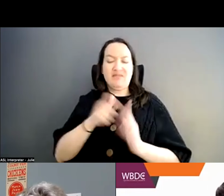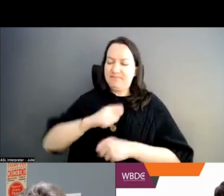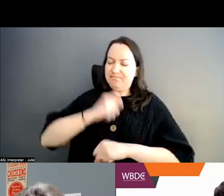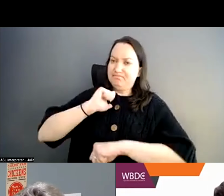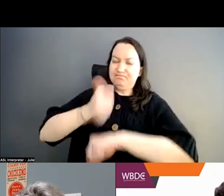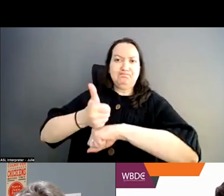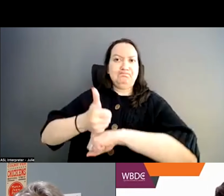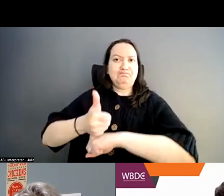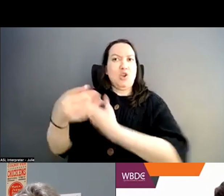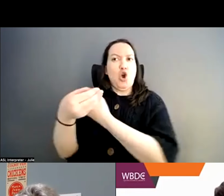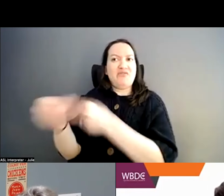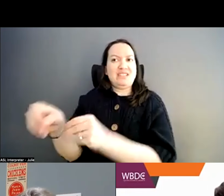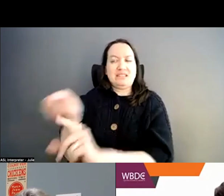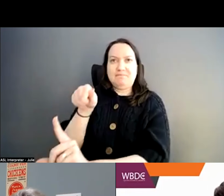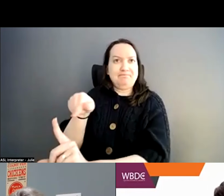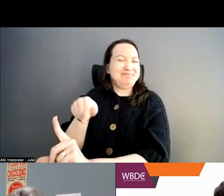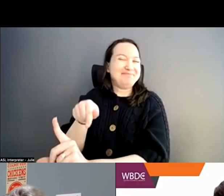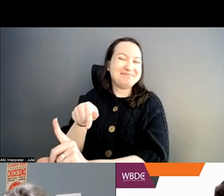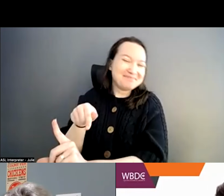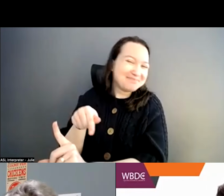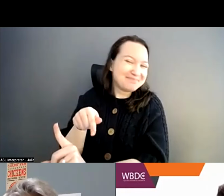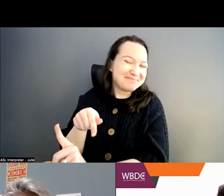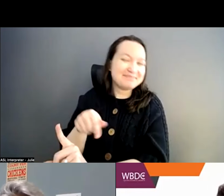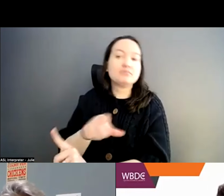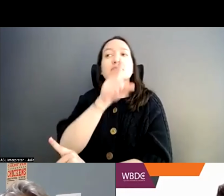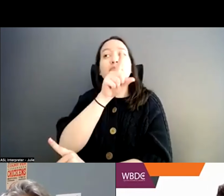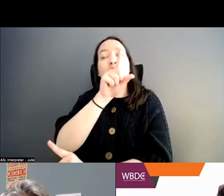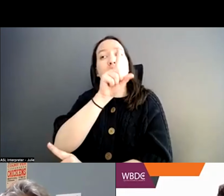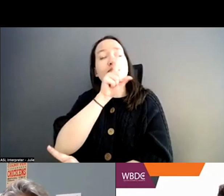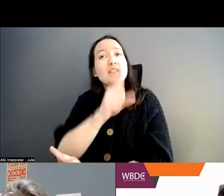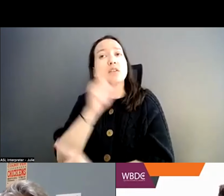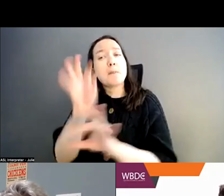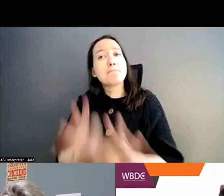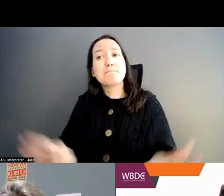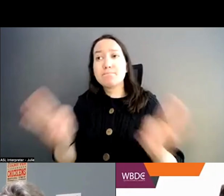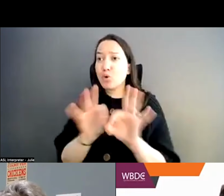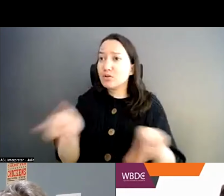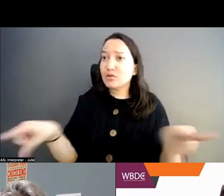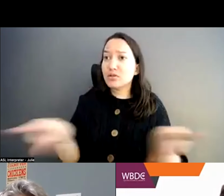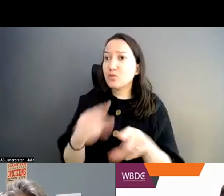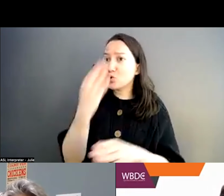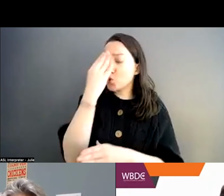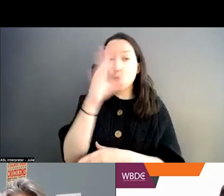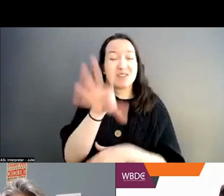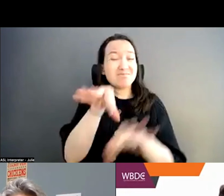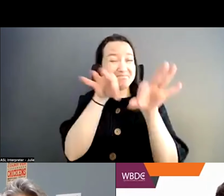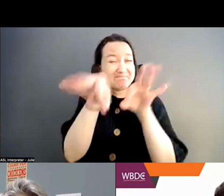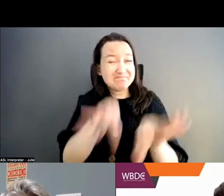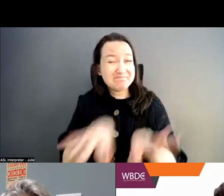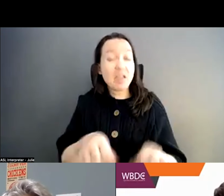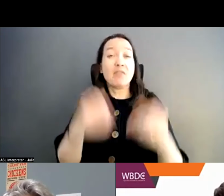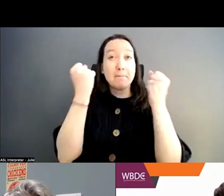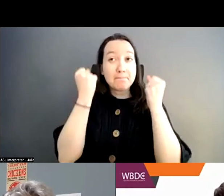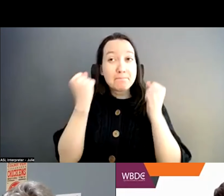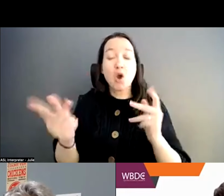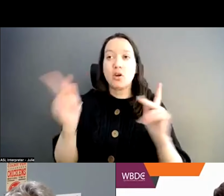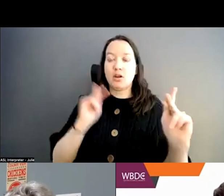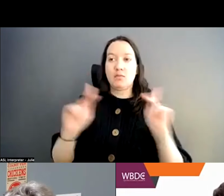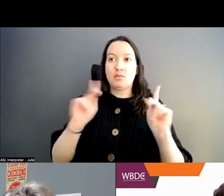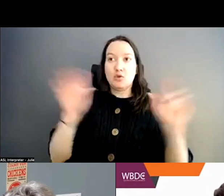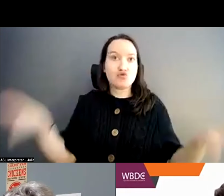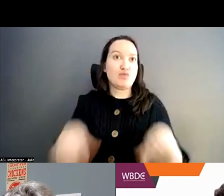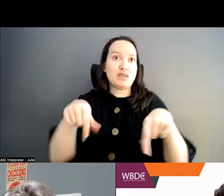requiere que tengan un lugar centralizado. Así que yo pienso que es muy importante para la audiencia saber en su descripción